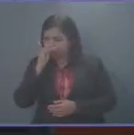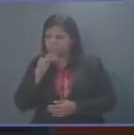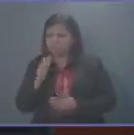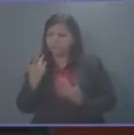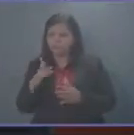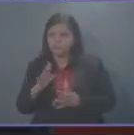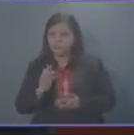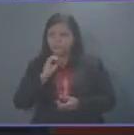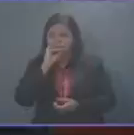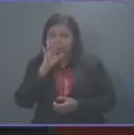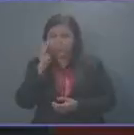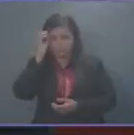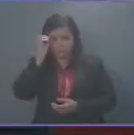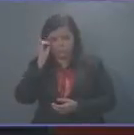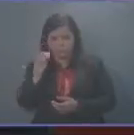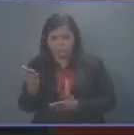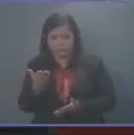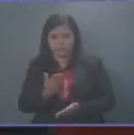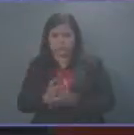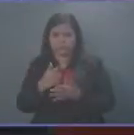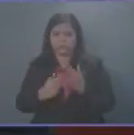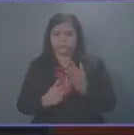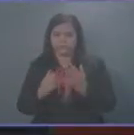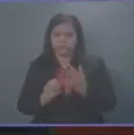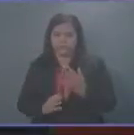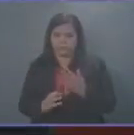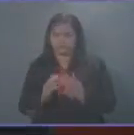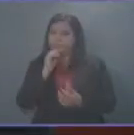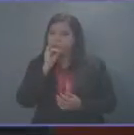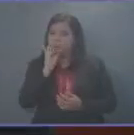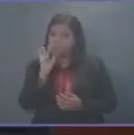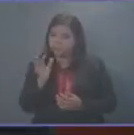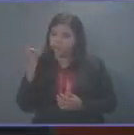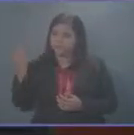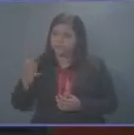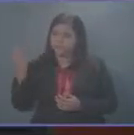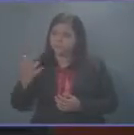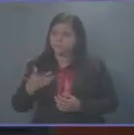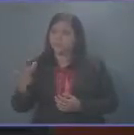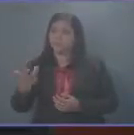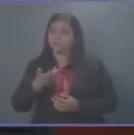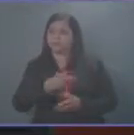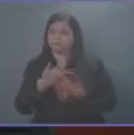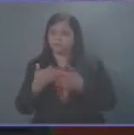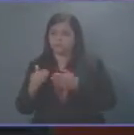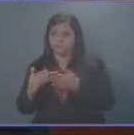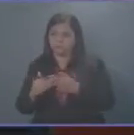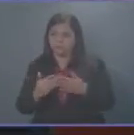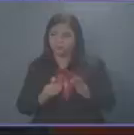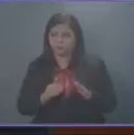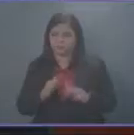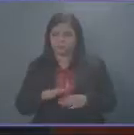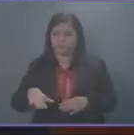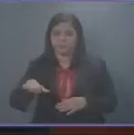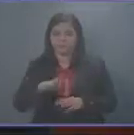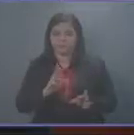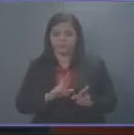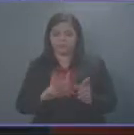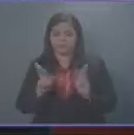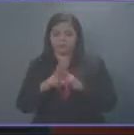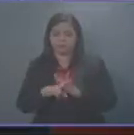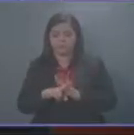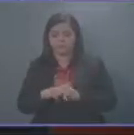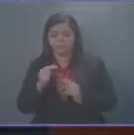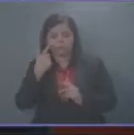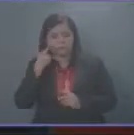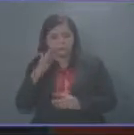su postura sobre dicha iniciativa, señalando que debe de tomarse en cuenta diversos factores para la reforma, como la